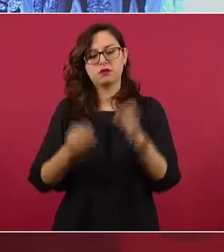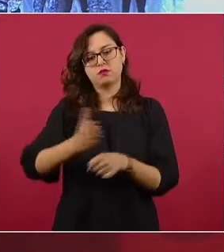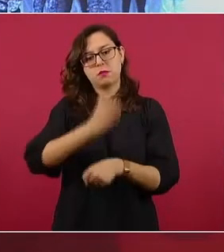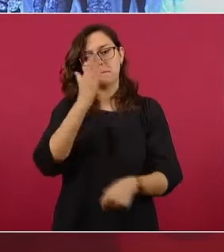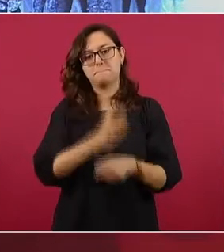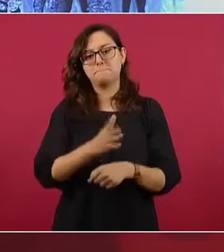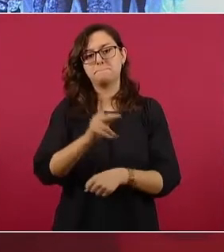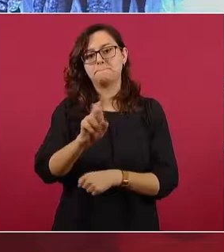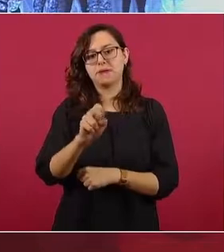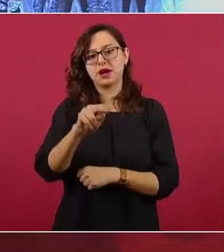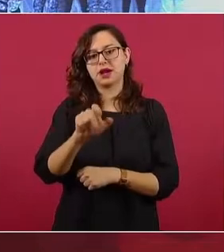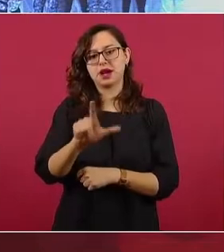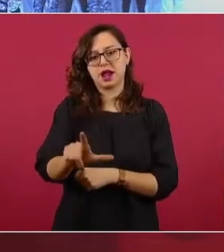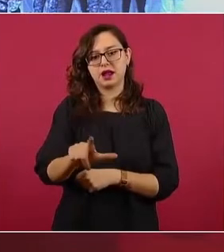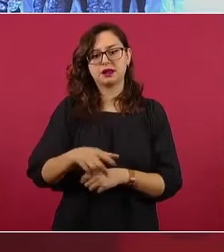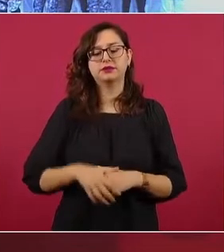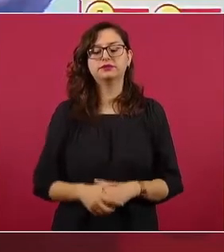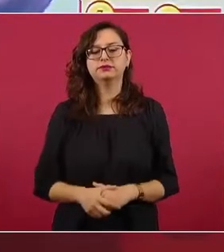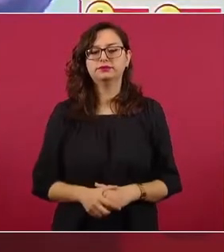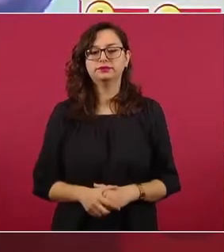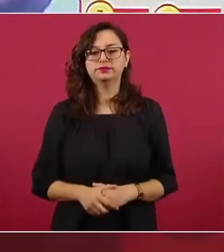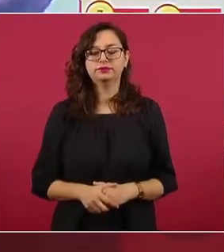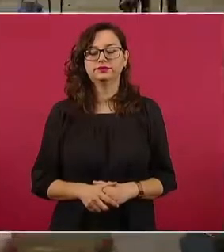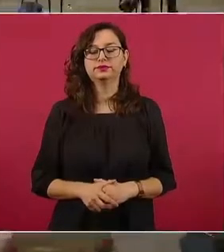a proceso. Siguiente.